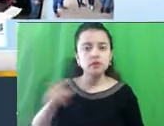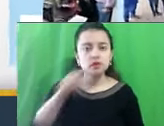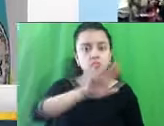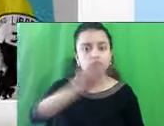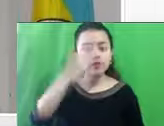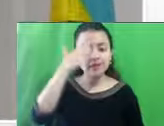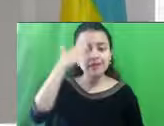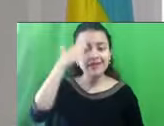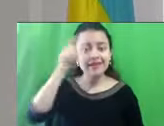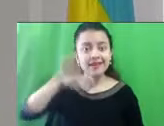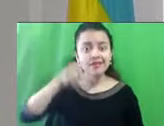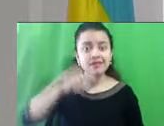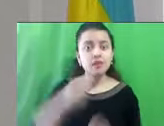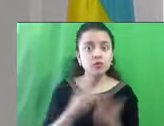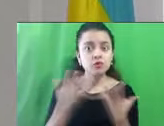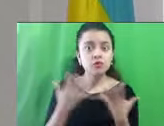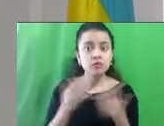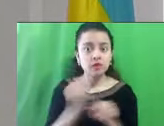empresa.